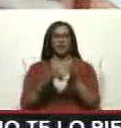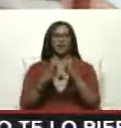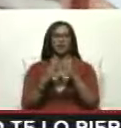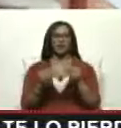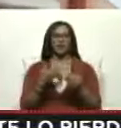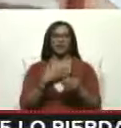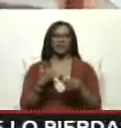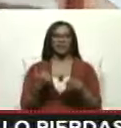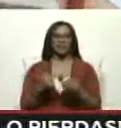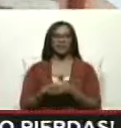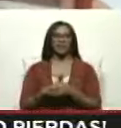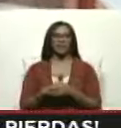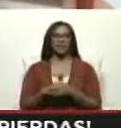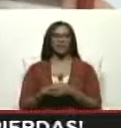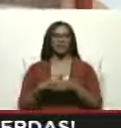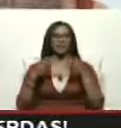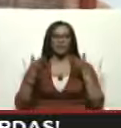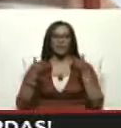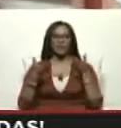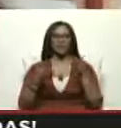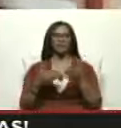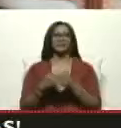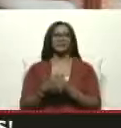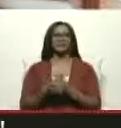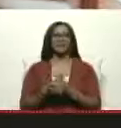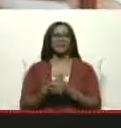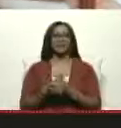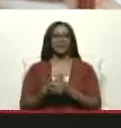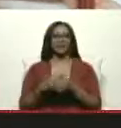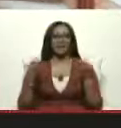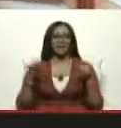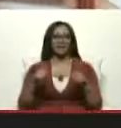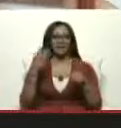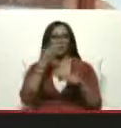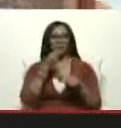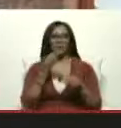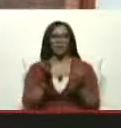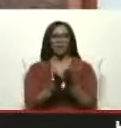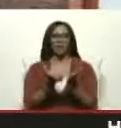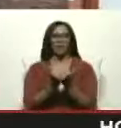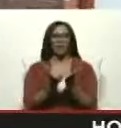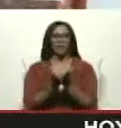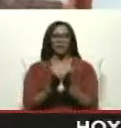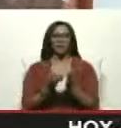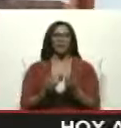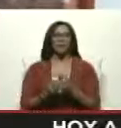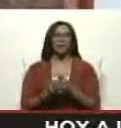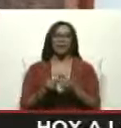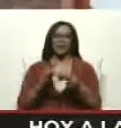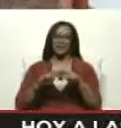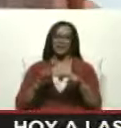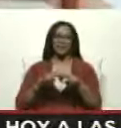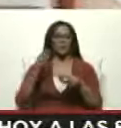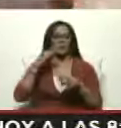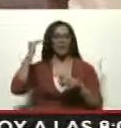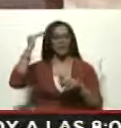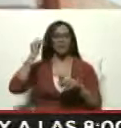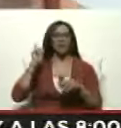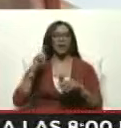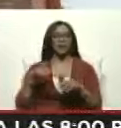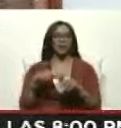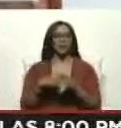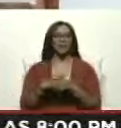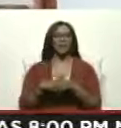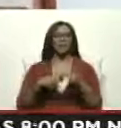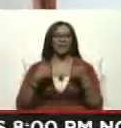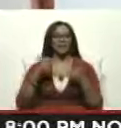quienes quieran formar parte de la plantilla de esta maravillosa escuela. Para pequeños, para adultos y también para los